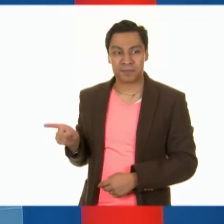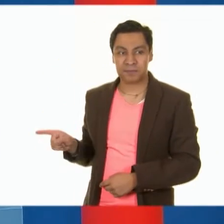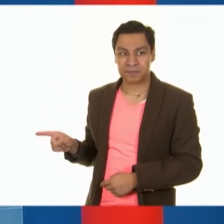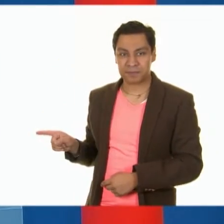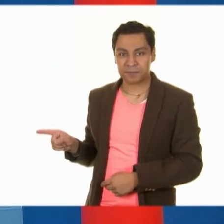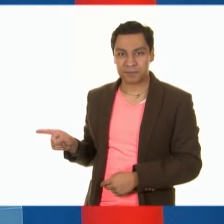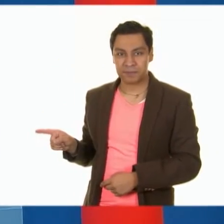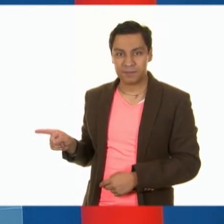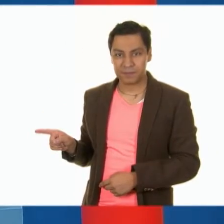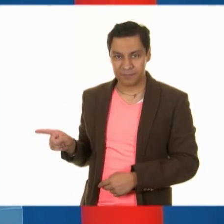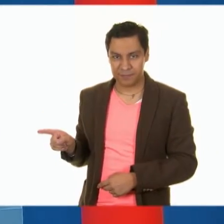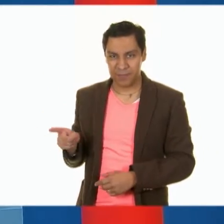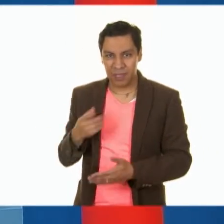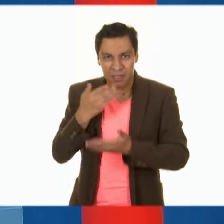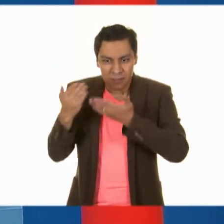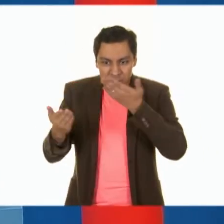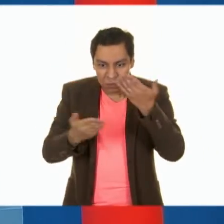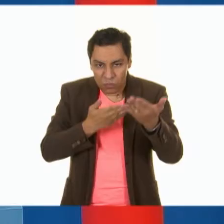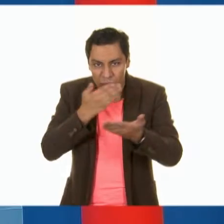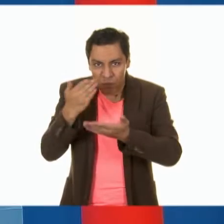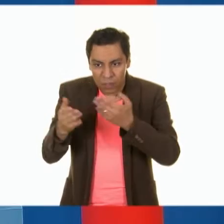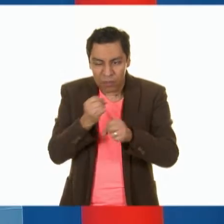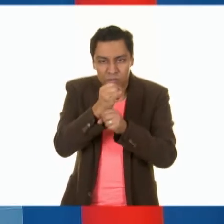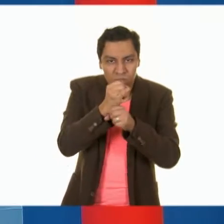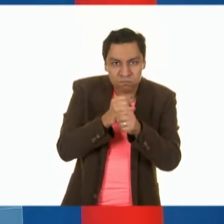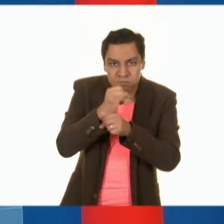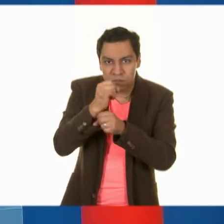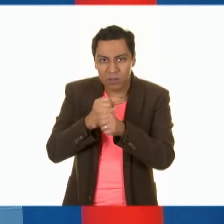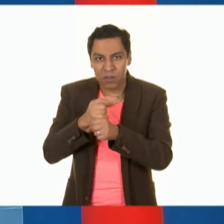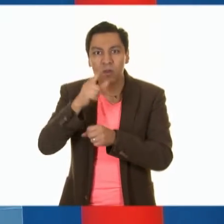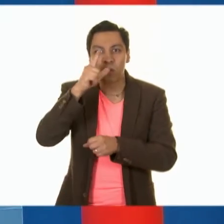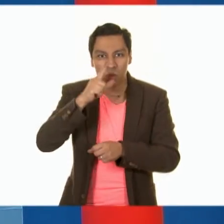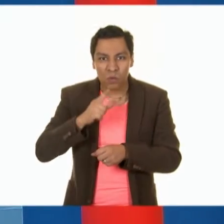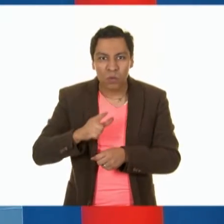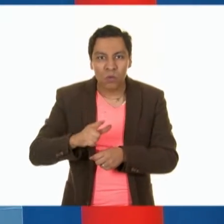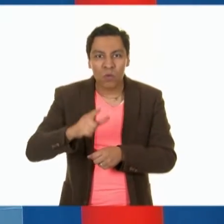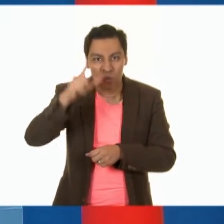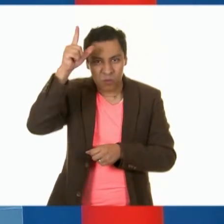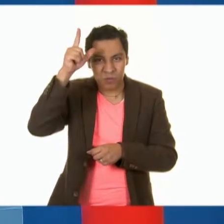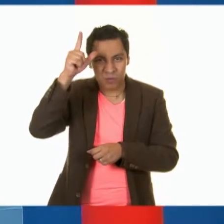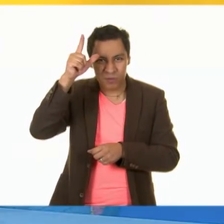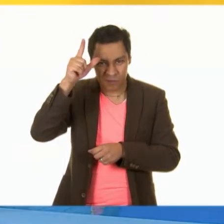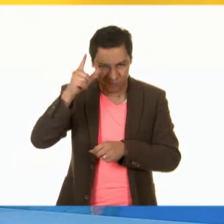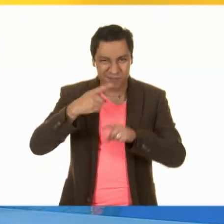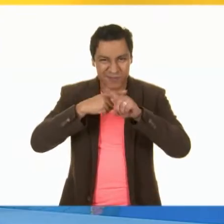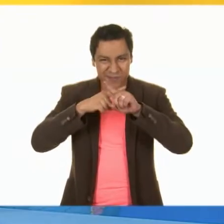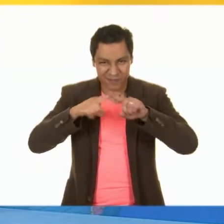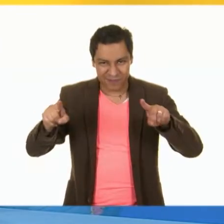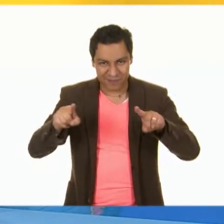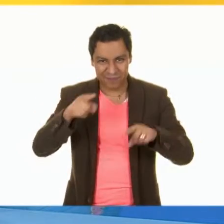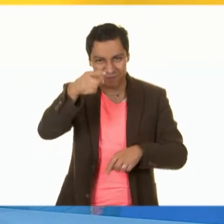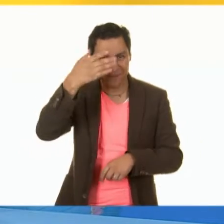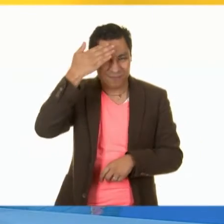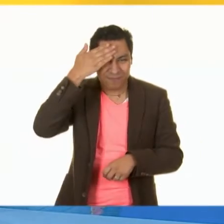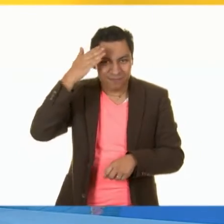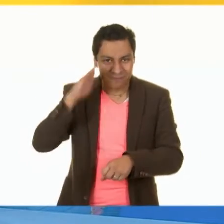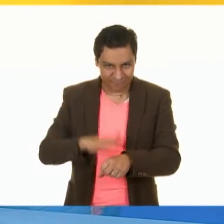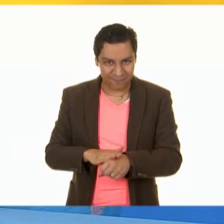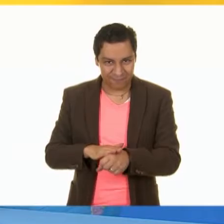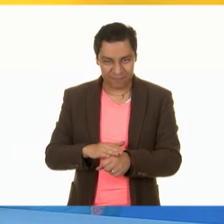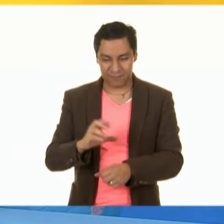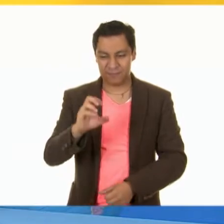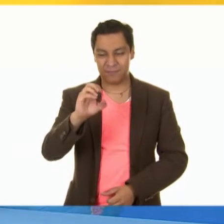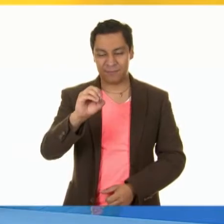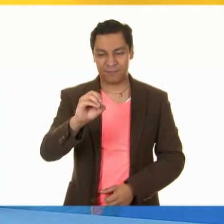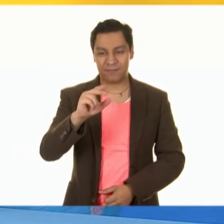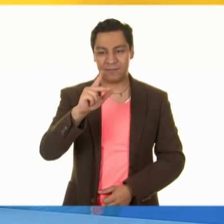el estudio de la luz, sus características, su comportamiento y sus distintas manifestaciones. Ah, ya entiendo. Entonces,